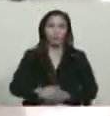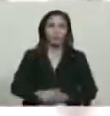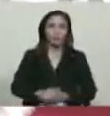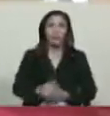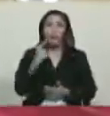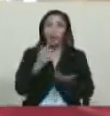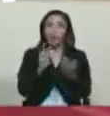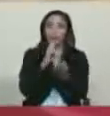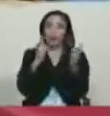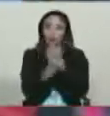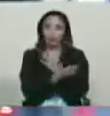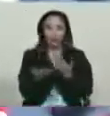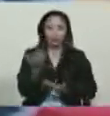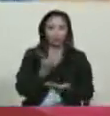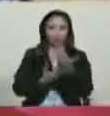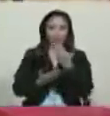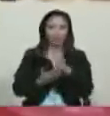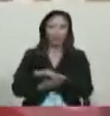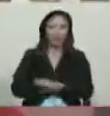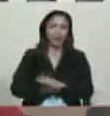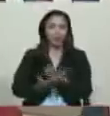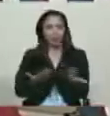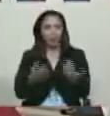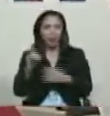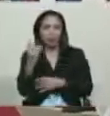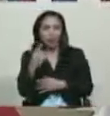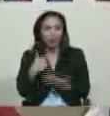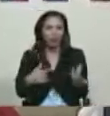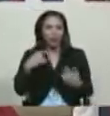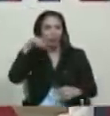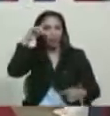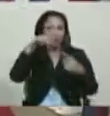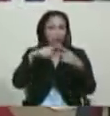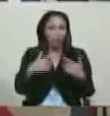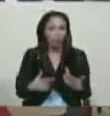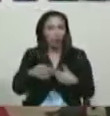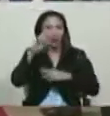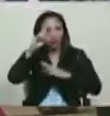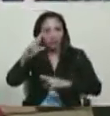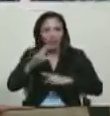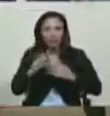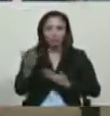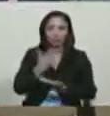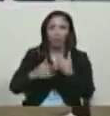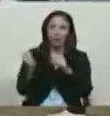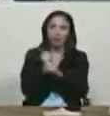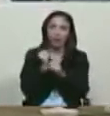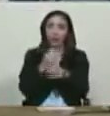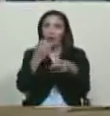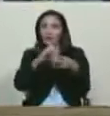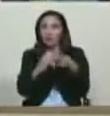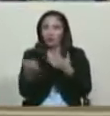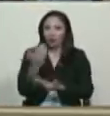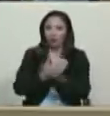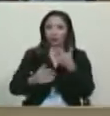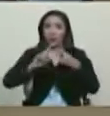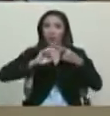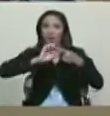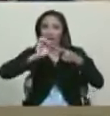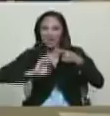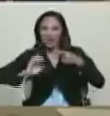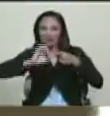Las relaciones bilaterales entre Venezuela y Bolivia se han basado en el respeto mutuo de cooperación estratégica en el área